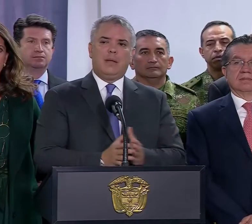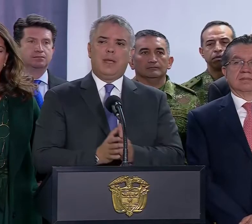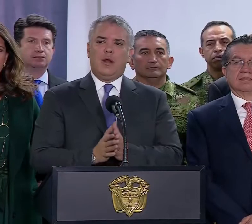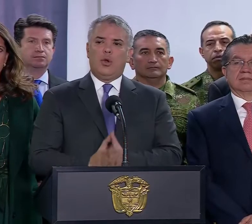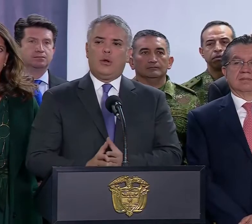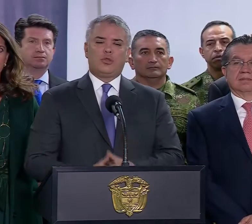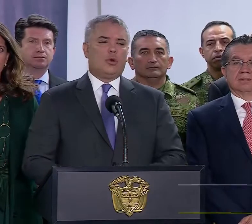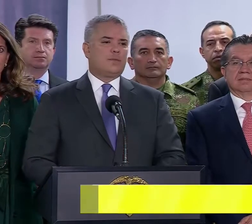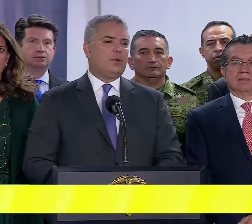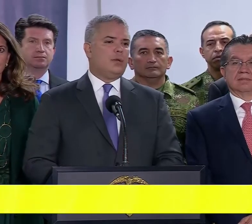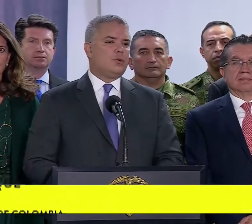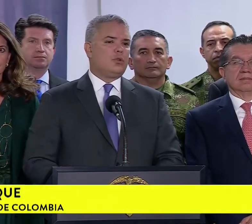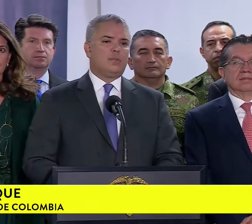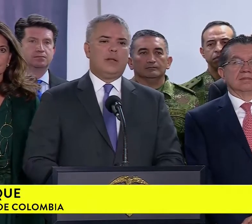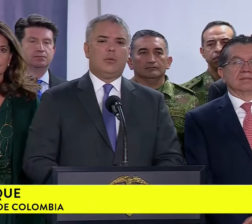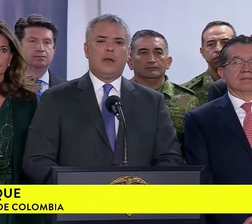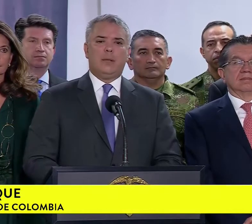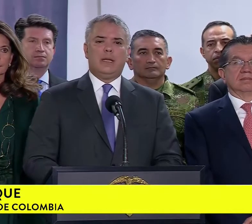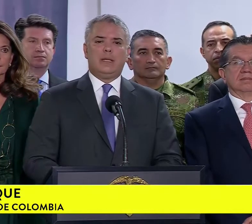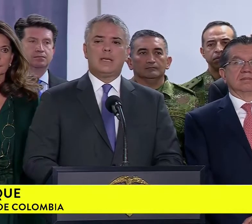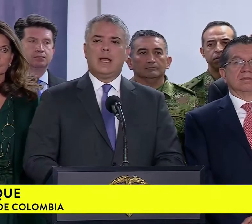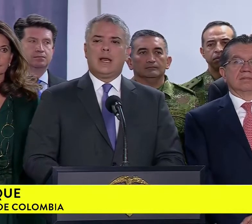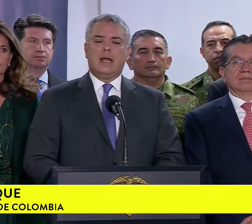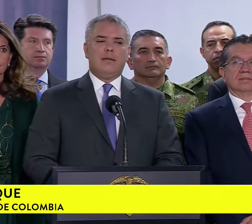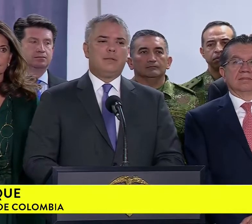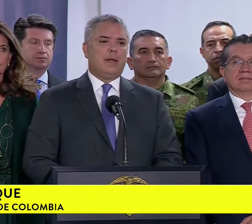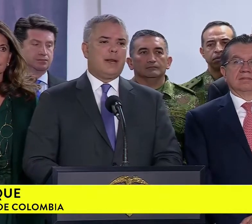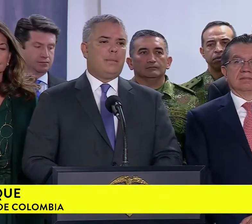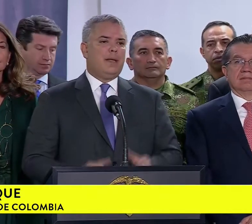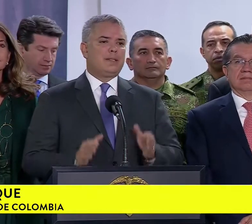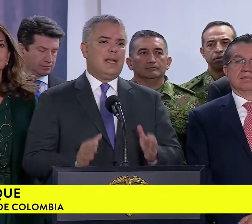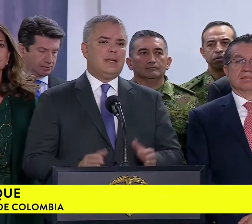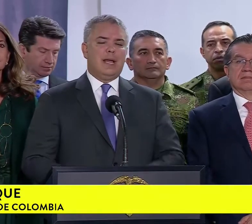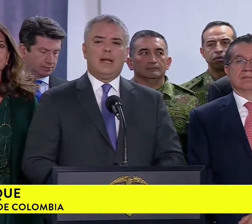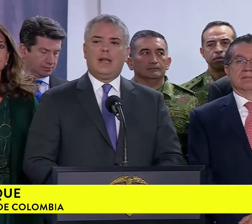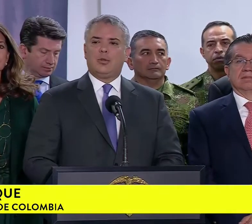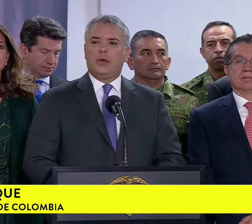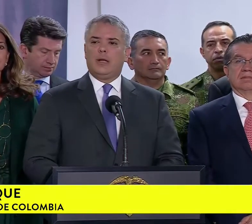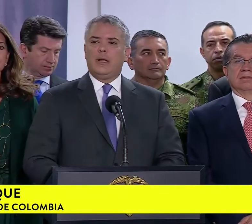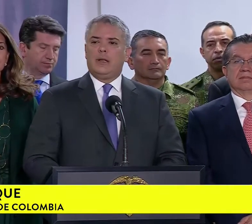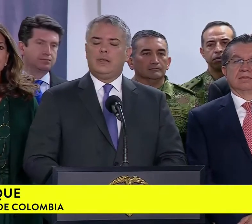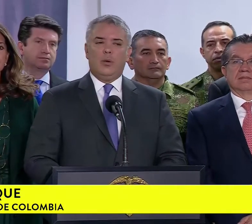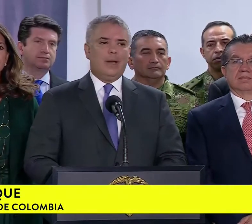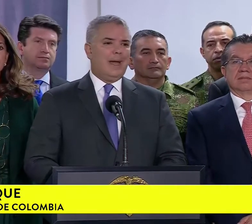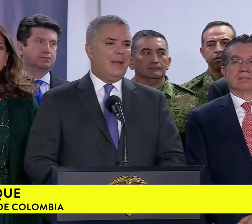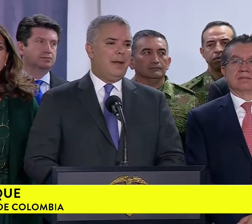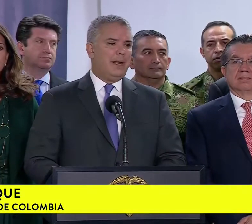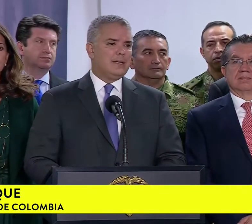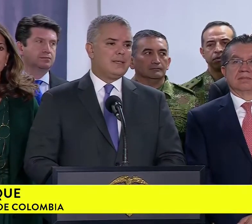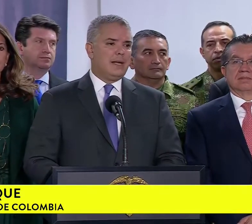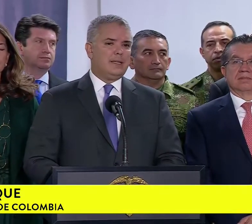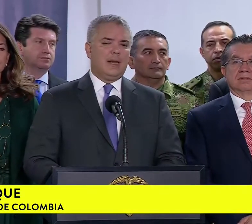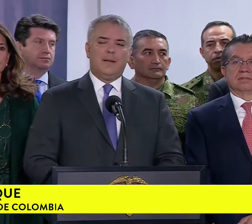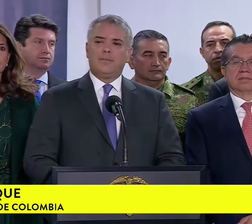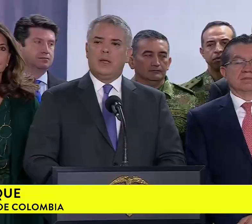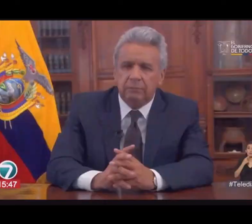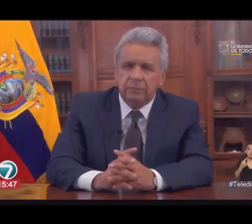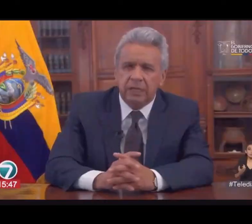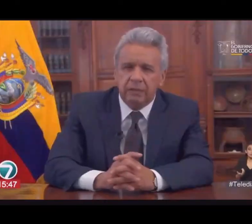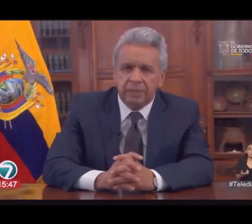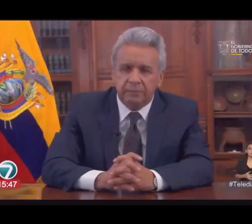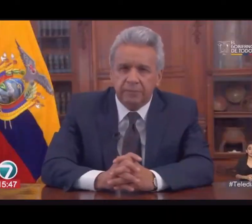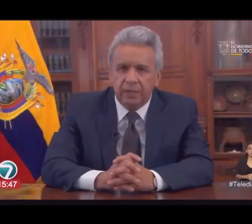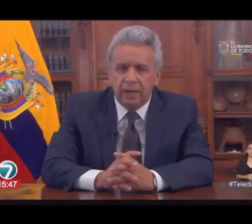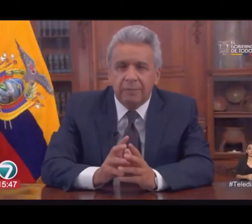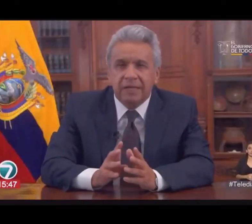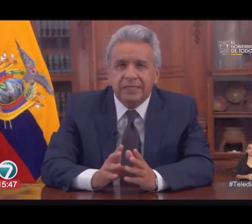De pandemia, lo que nos corresponde a nosotros para tomar medidas cada vez más rápidas es la declaratoria de una emergencia sanitaria. Mire,